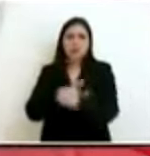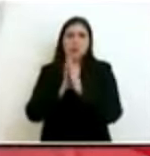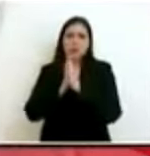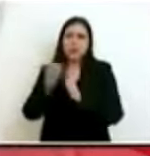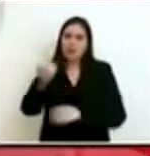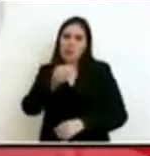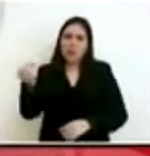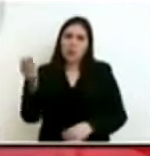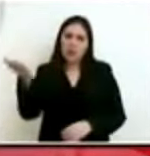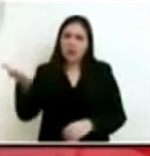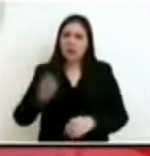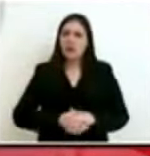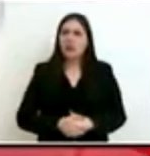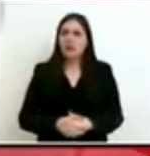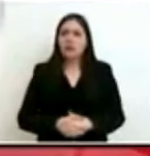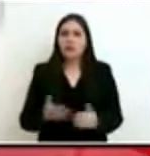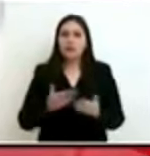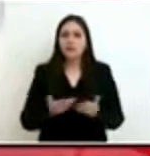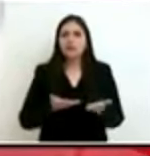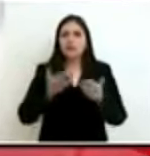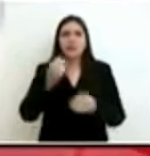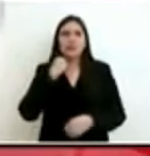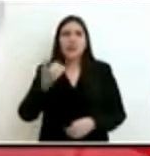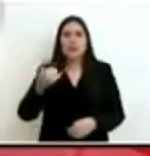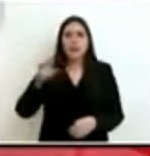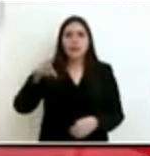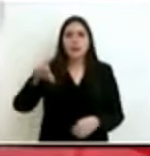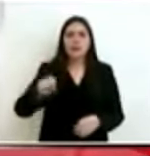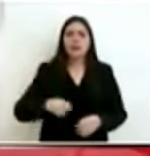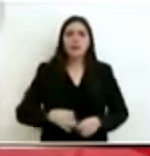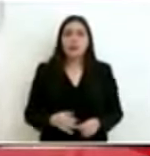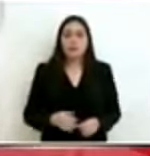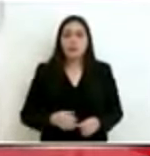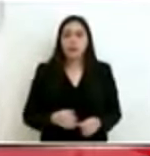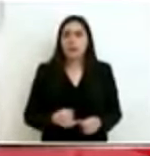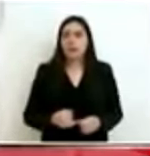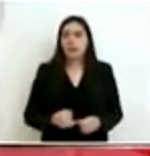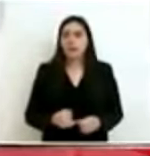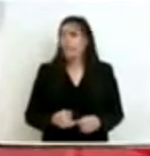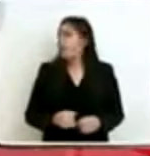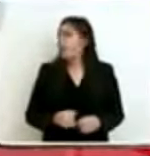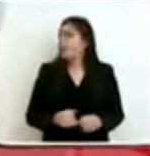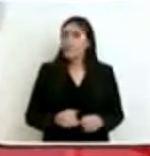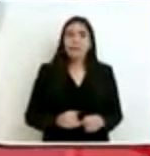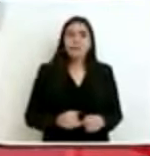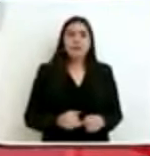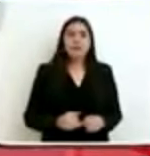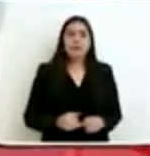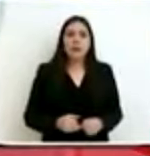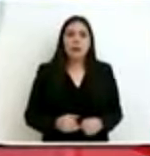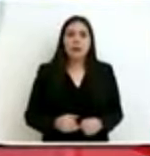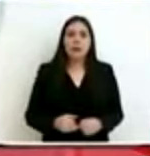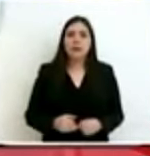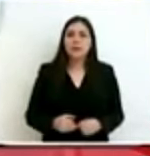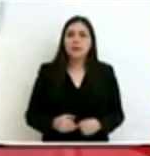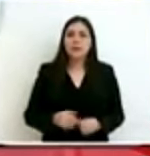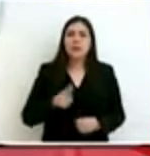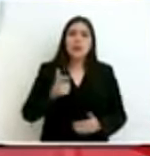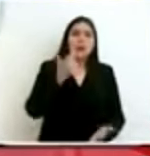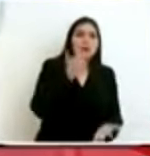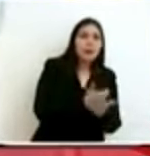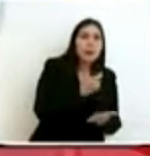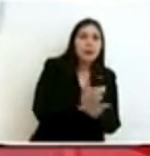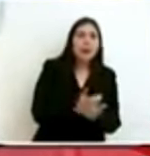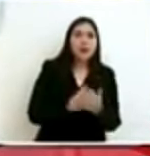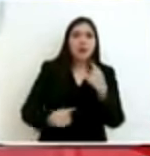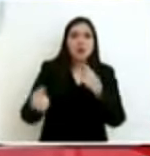en su bancada. Tiene la palabra, senador Yunes. Gracias. Con base de amenazas y agresiones, han